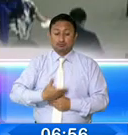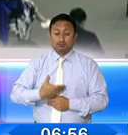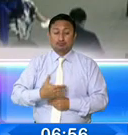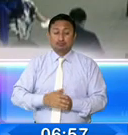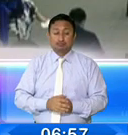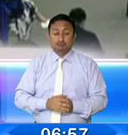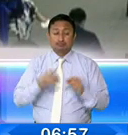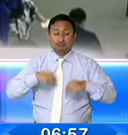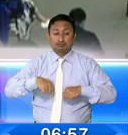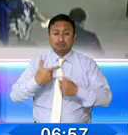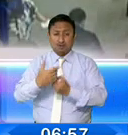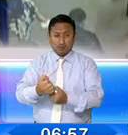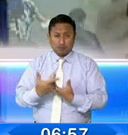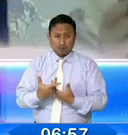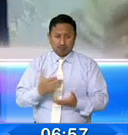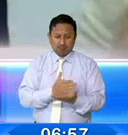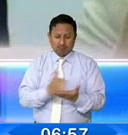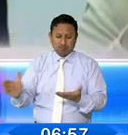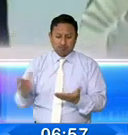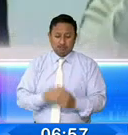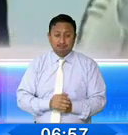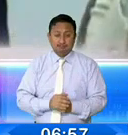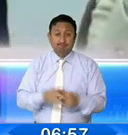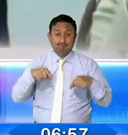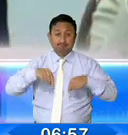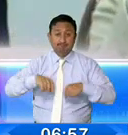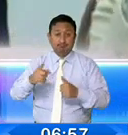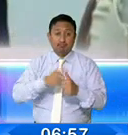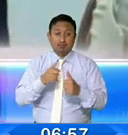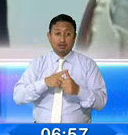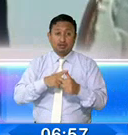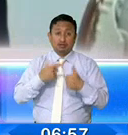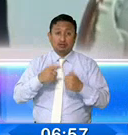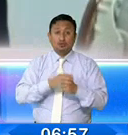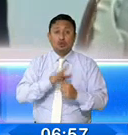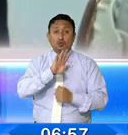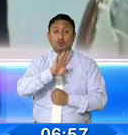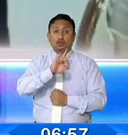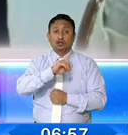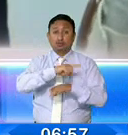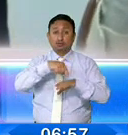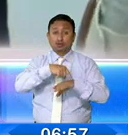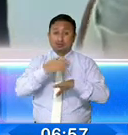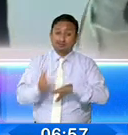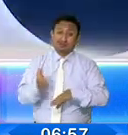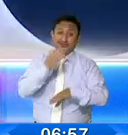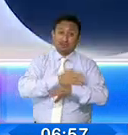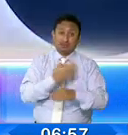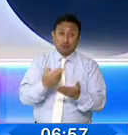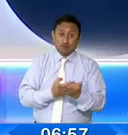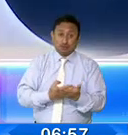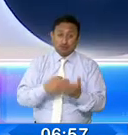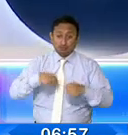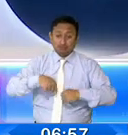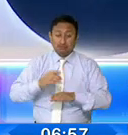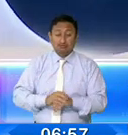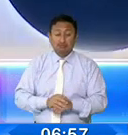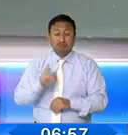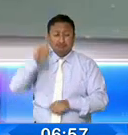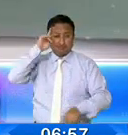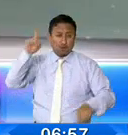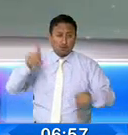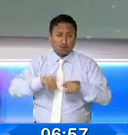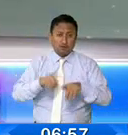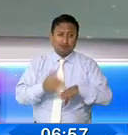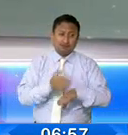informe, aduciendo que además de haber sido entregado 40 minutos antes de la sesión, no recogía los acuerdos alcanzados el